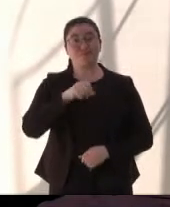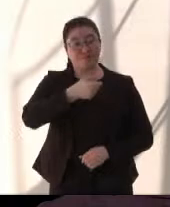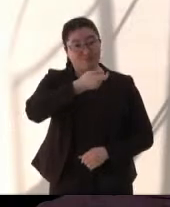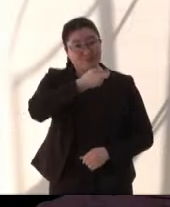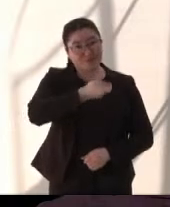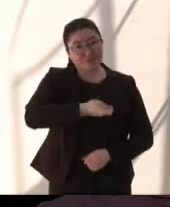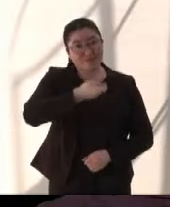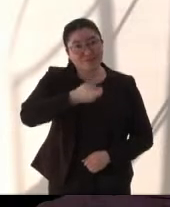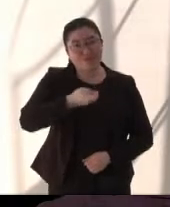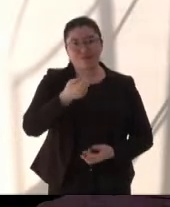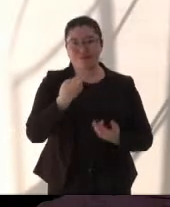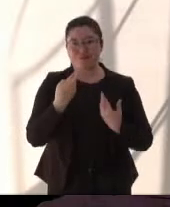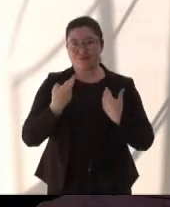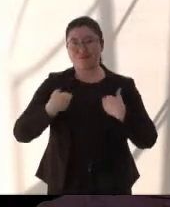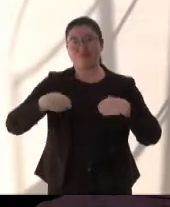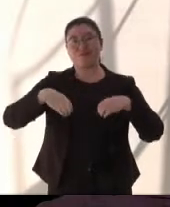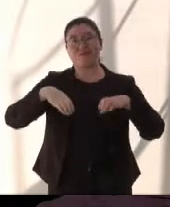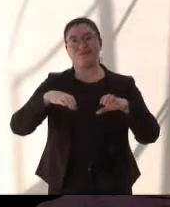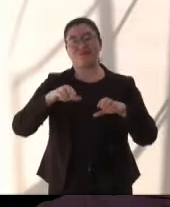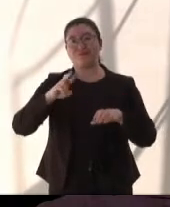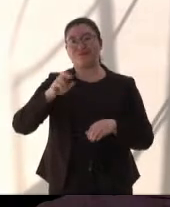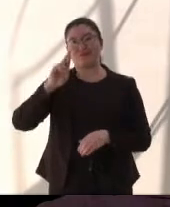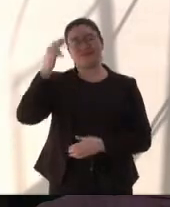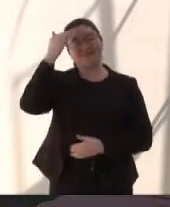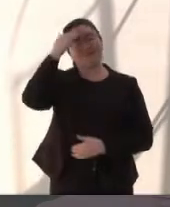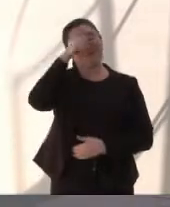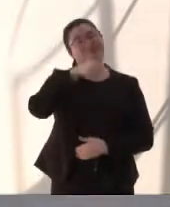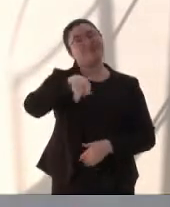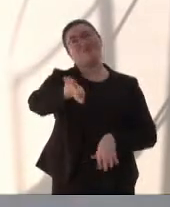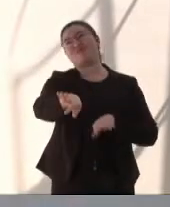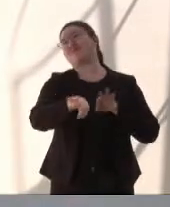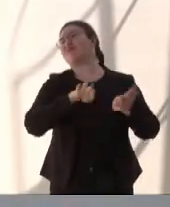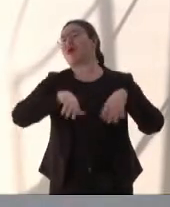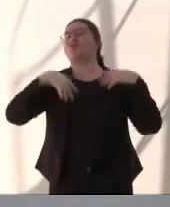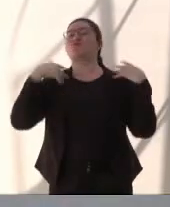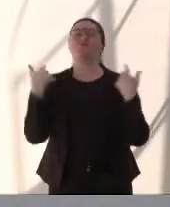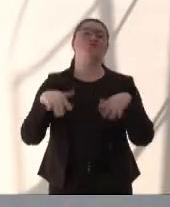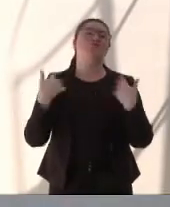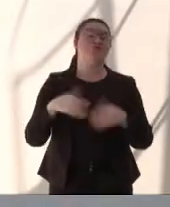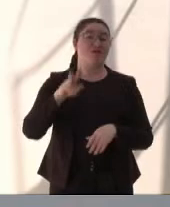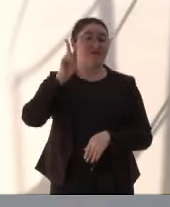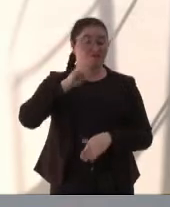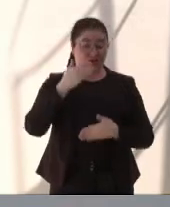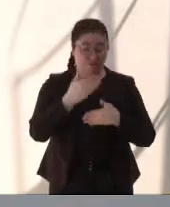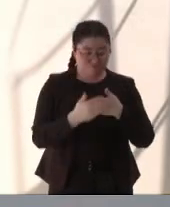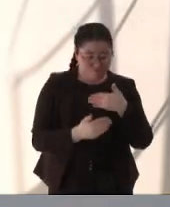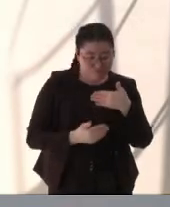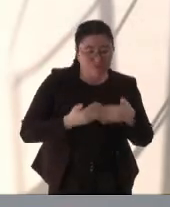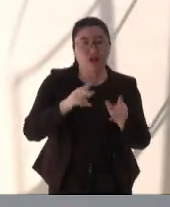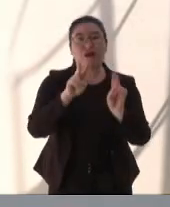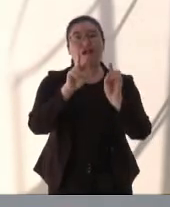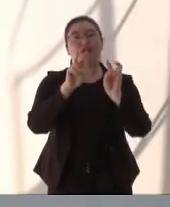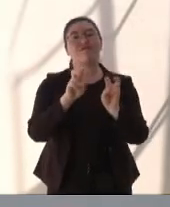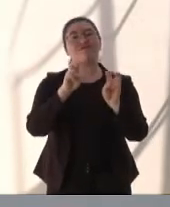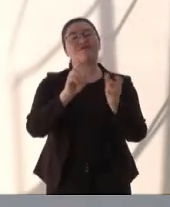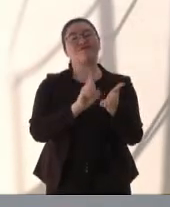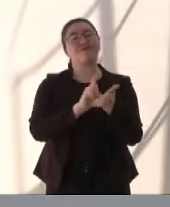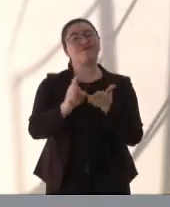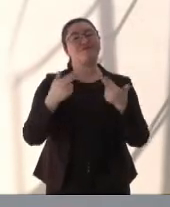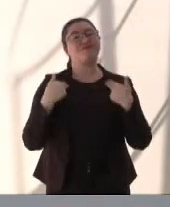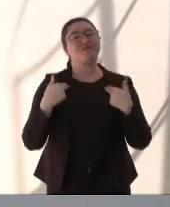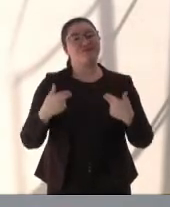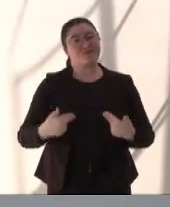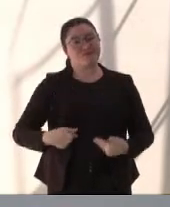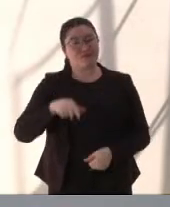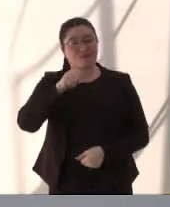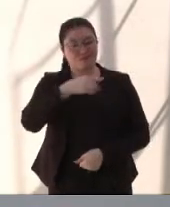y reconocer el gran trabajo y los avances que se tienen en materia de derechos humanos. Saludar